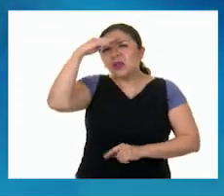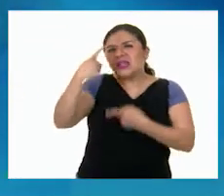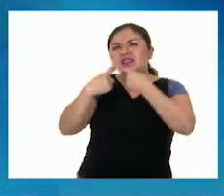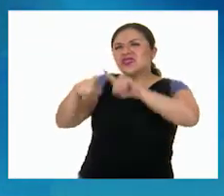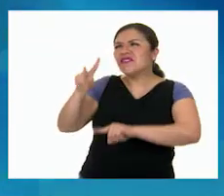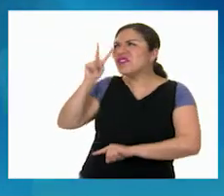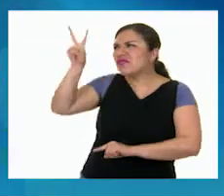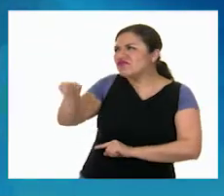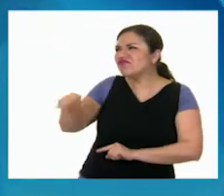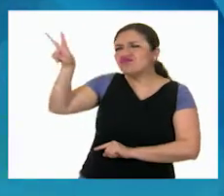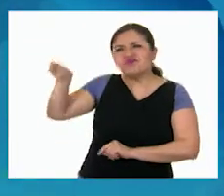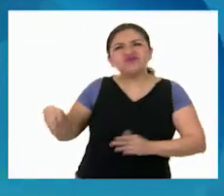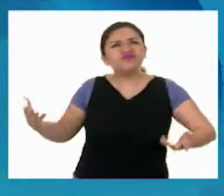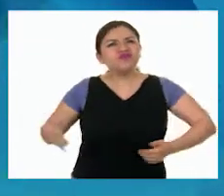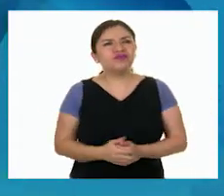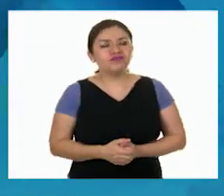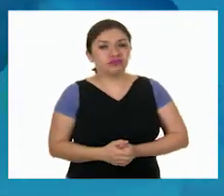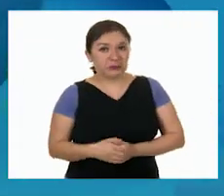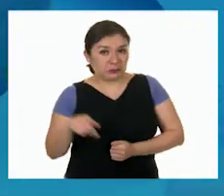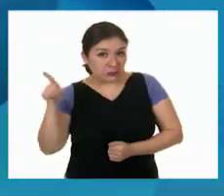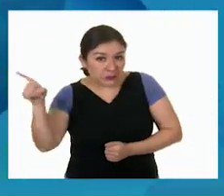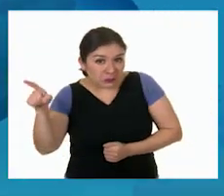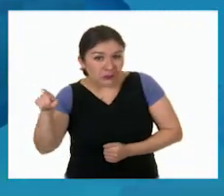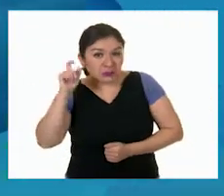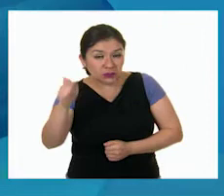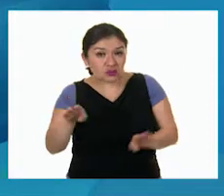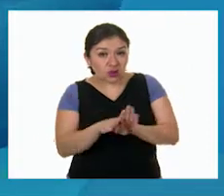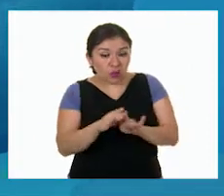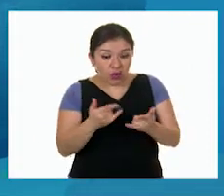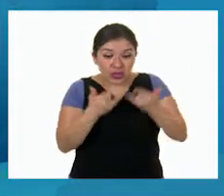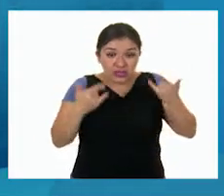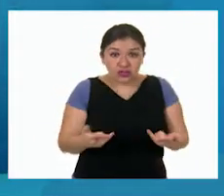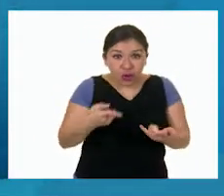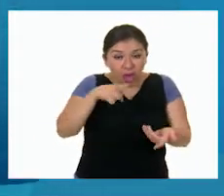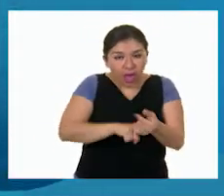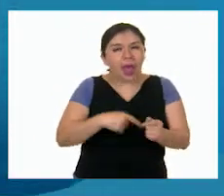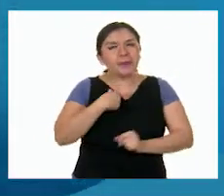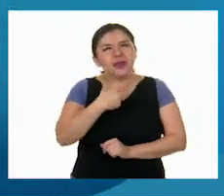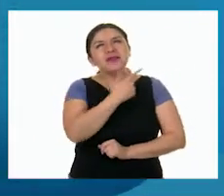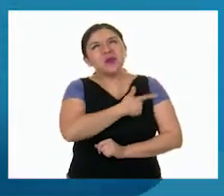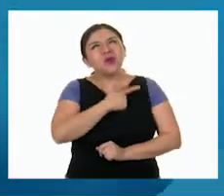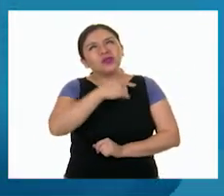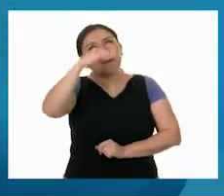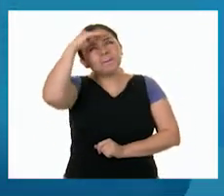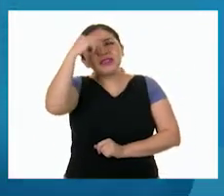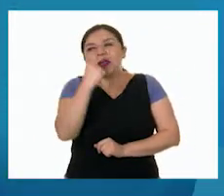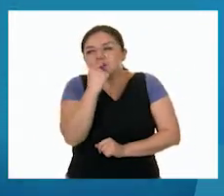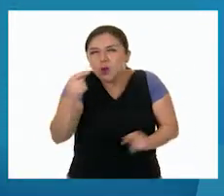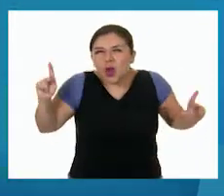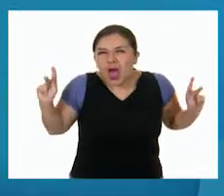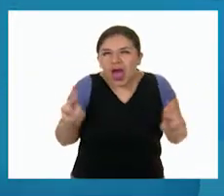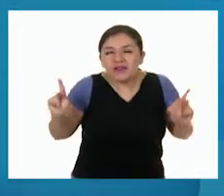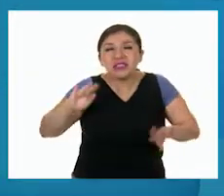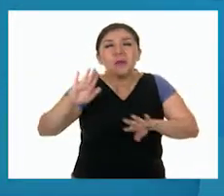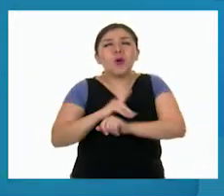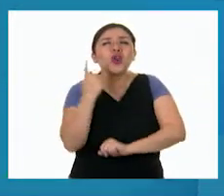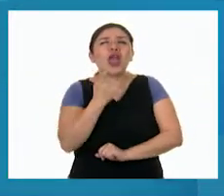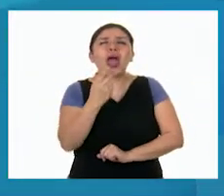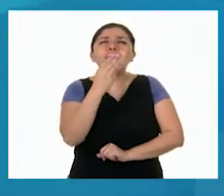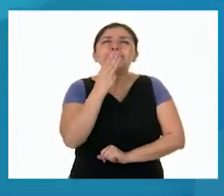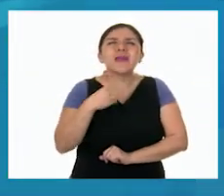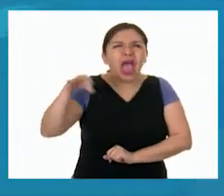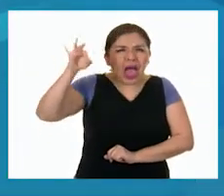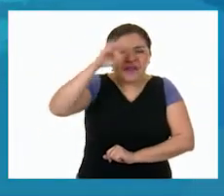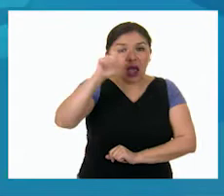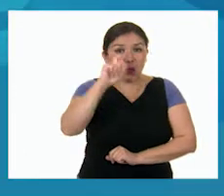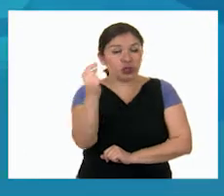diferencia? Esto no es algo que diga la fábula, pero a mí me gusta más pensar en la avispa porque las abejitas,